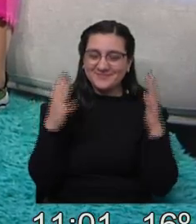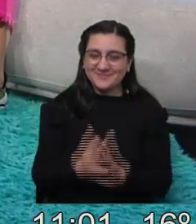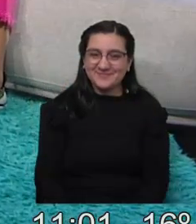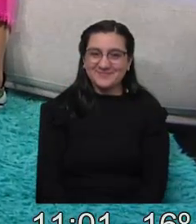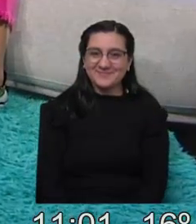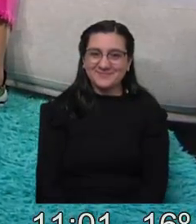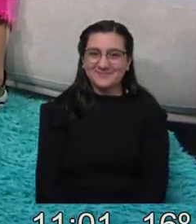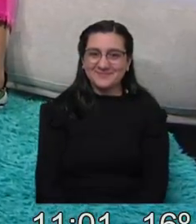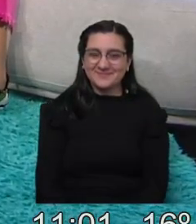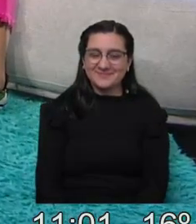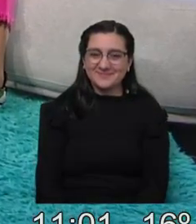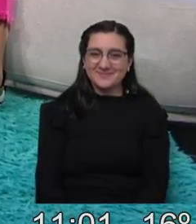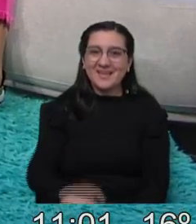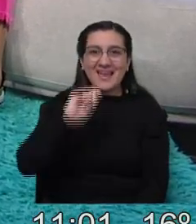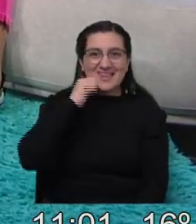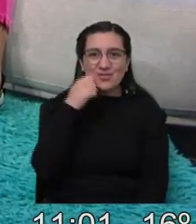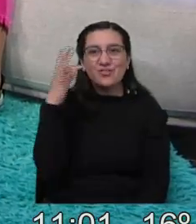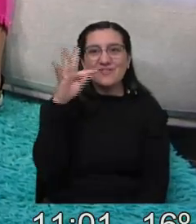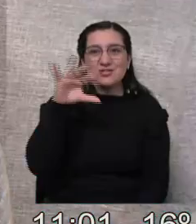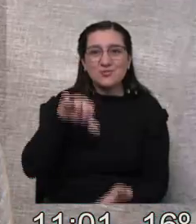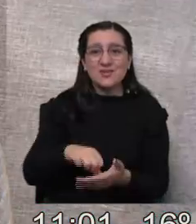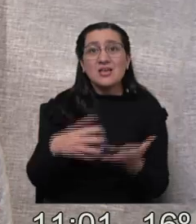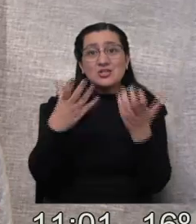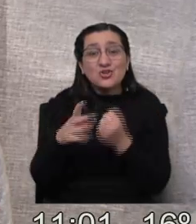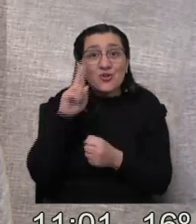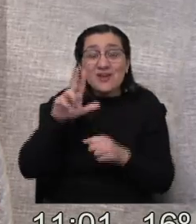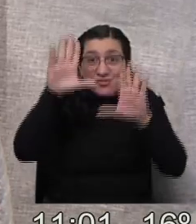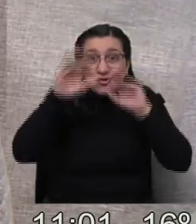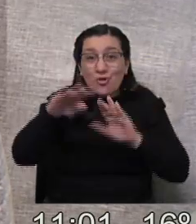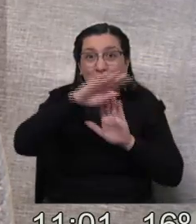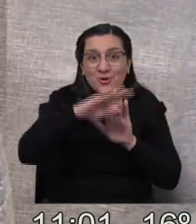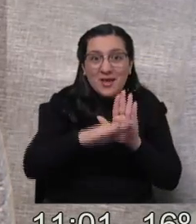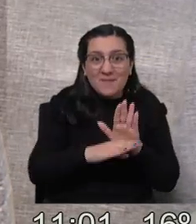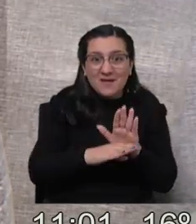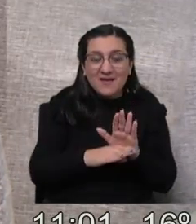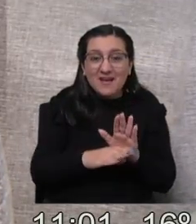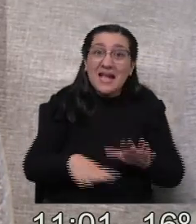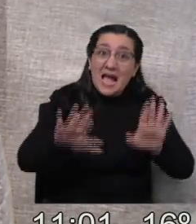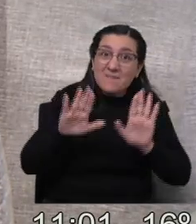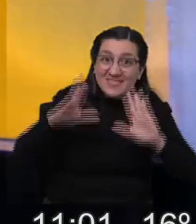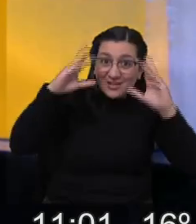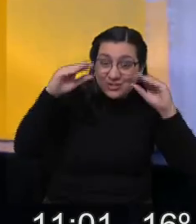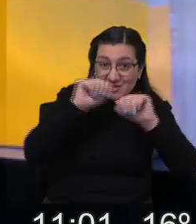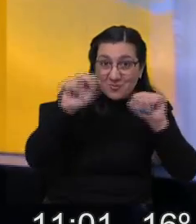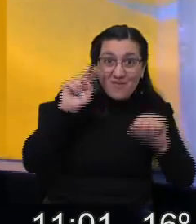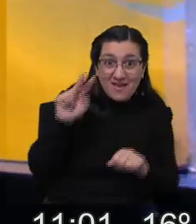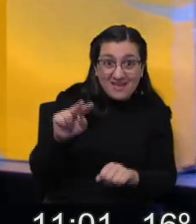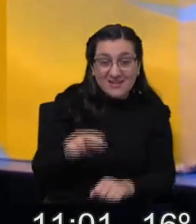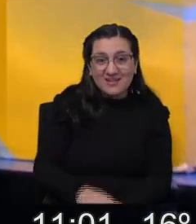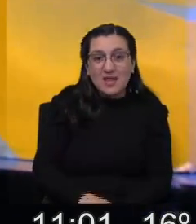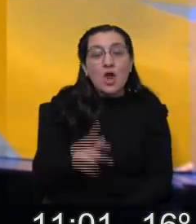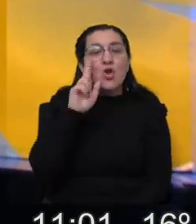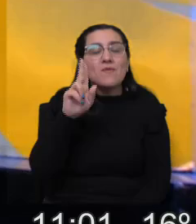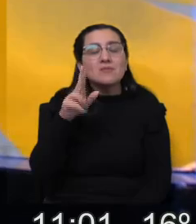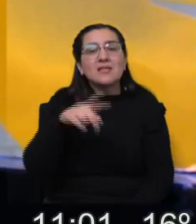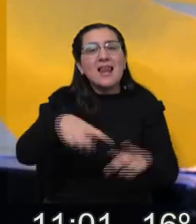Ciudad! ¡Qué lindo TV Ciudad! Quiero ver todo el programa. Sí, claro. Nos vemos a la noche, ¿les parece? Bueno, nos tenemos que ir, pero nos vemos en la sala Santa Rosa, ¿les